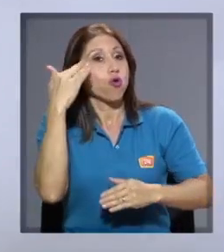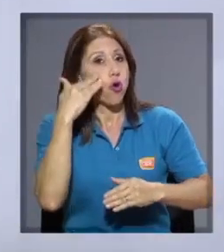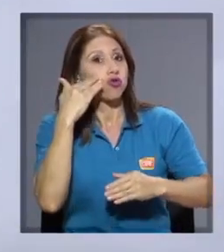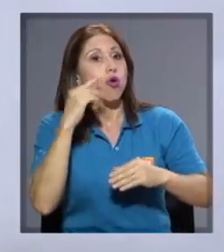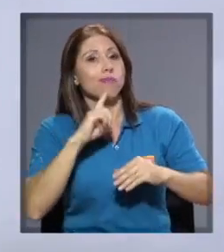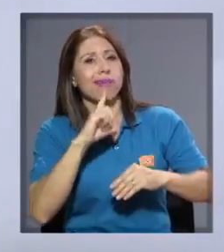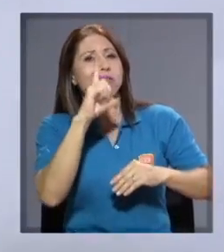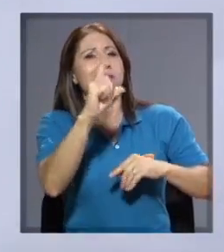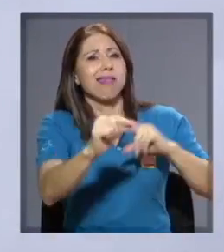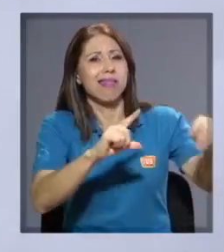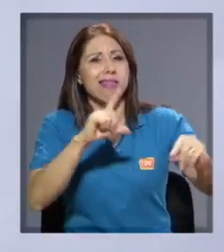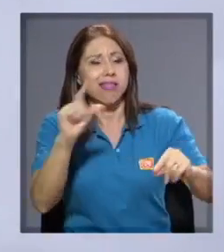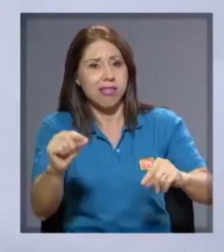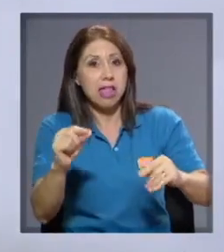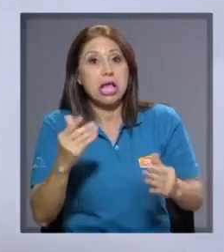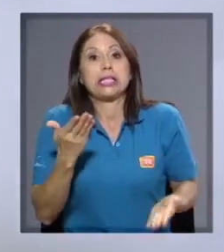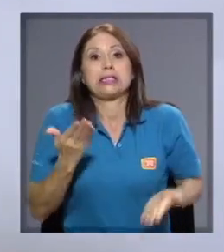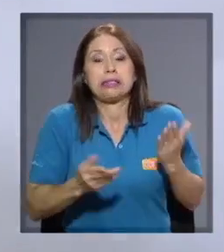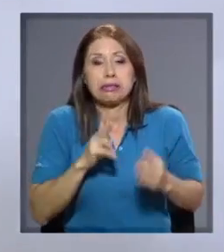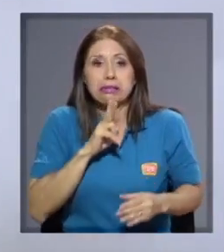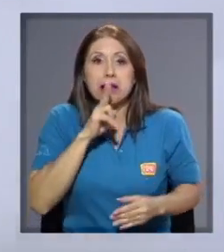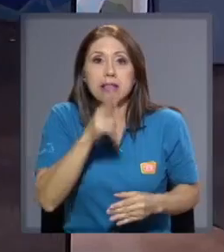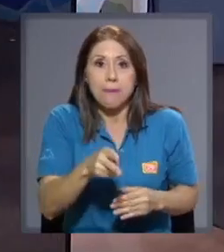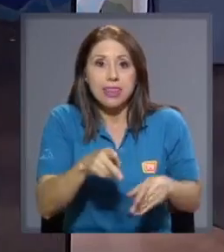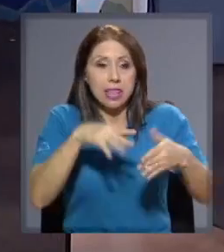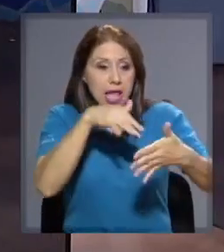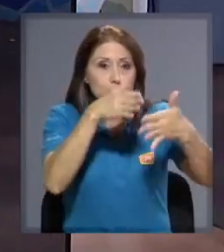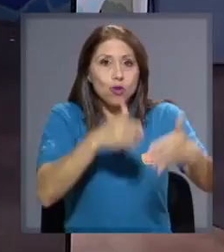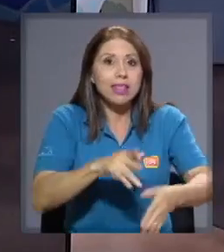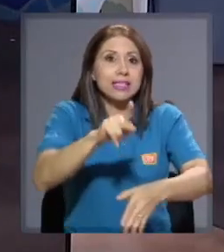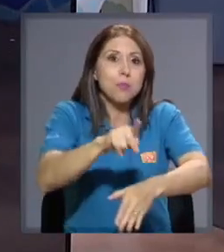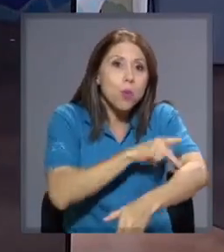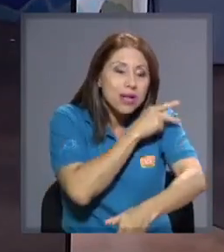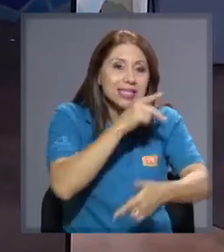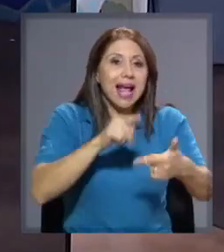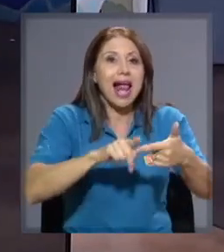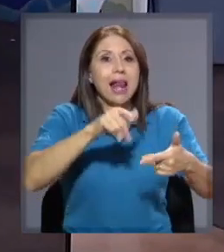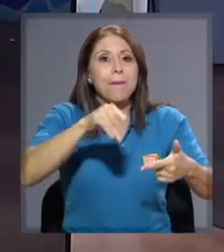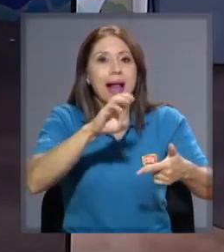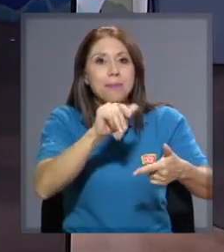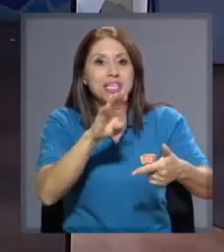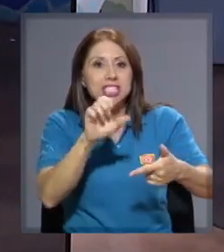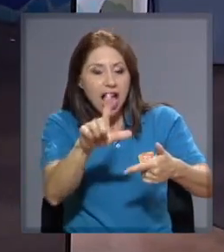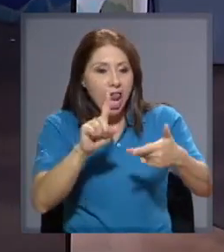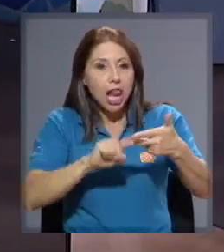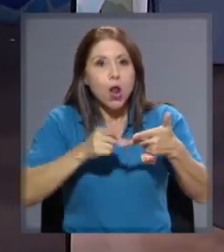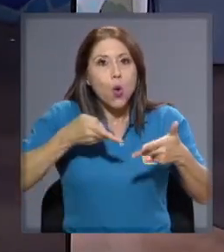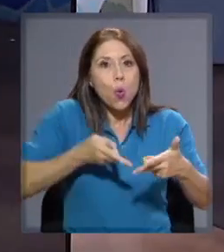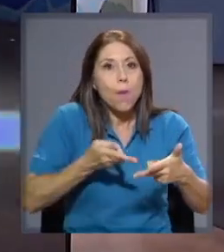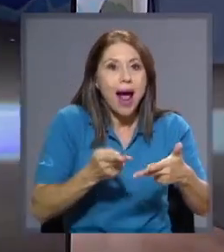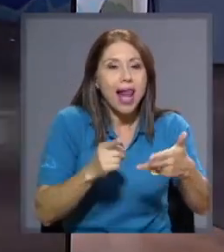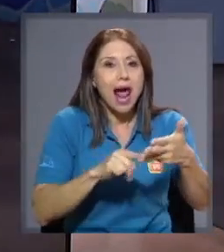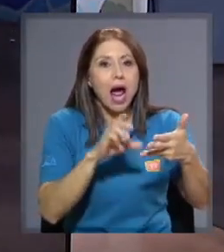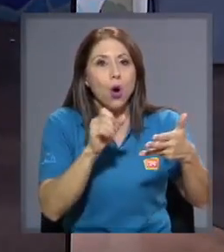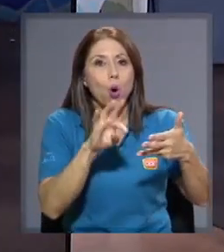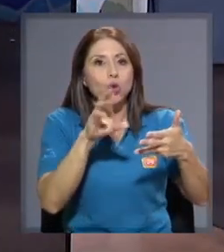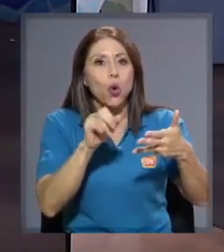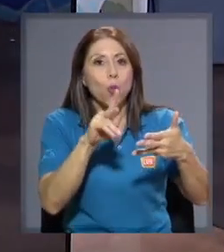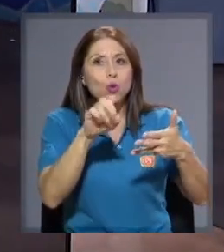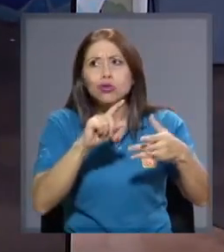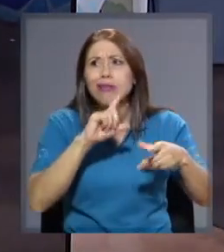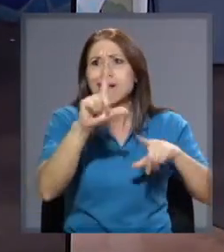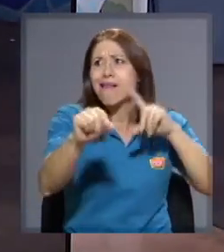entonces ciertamente los estudiantes de puriscal de palmichal de upala de coto brus tienen que tener las mismas posibilidades